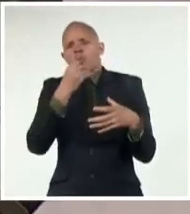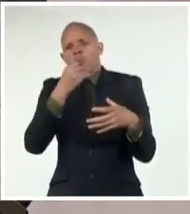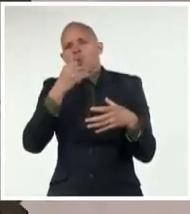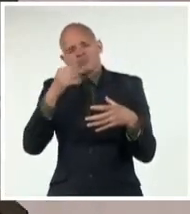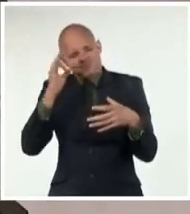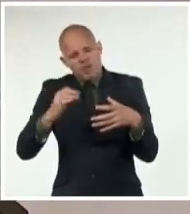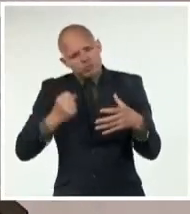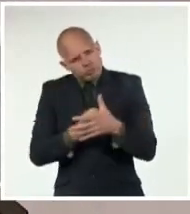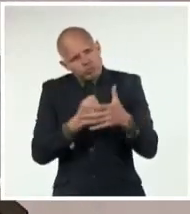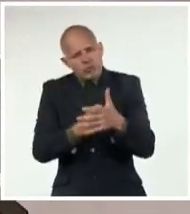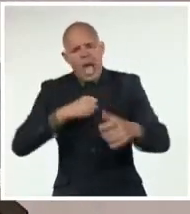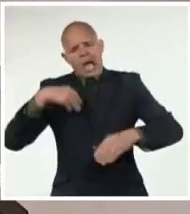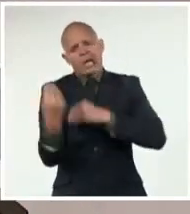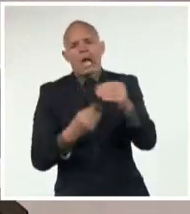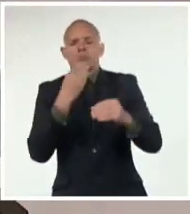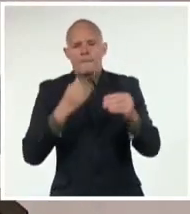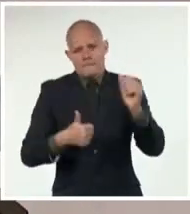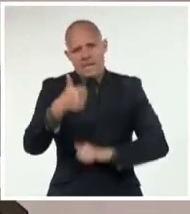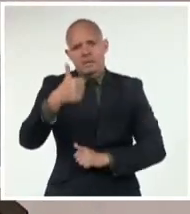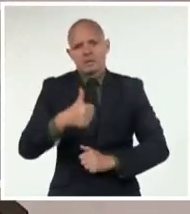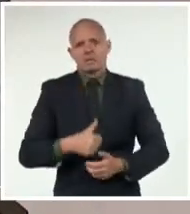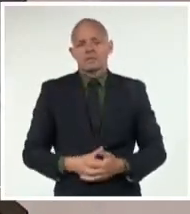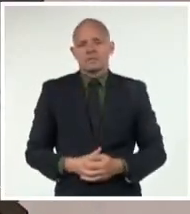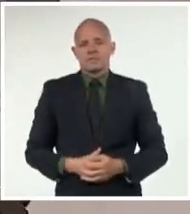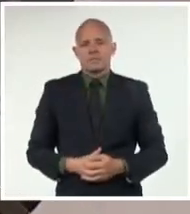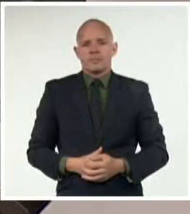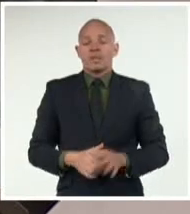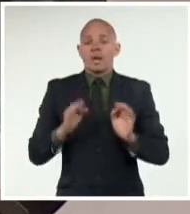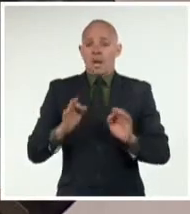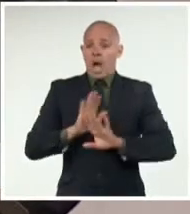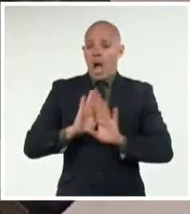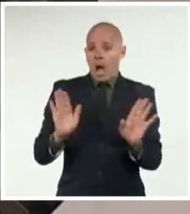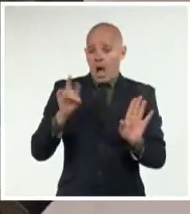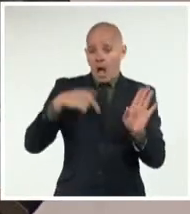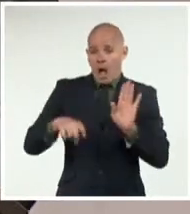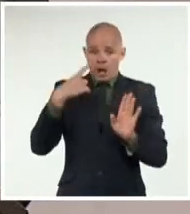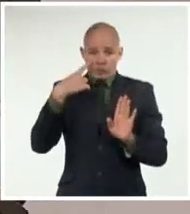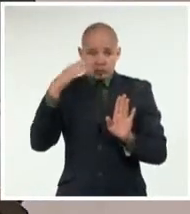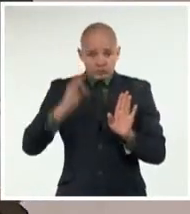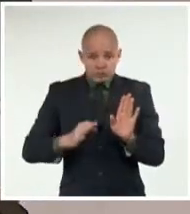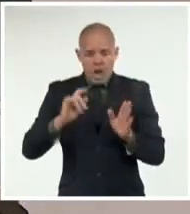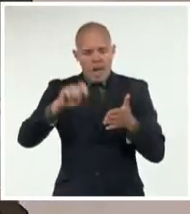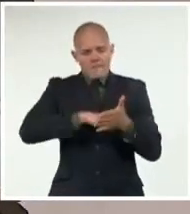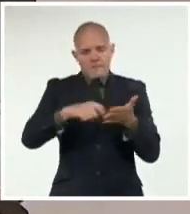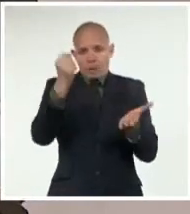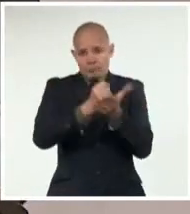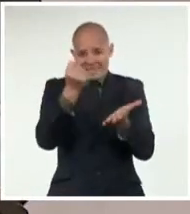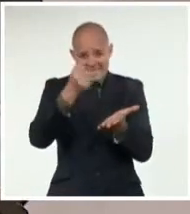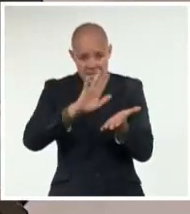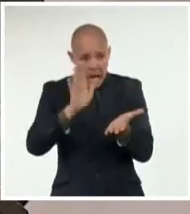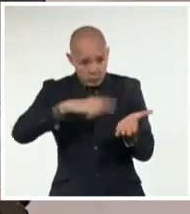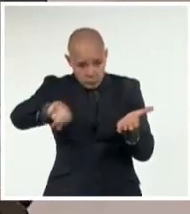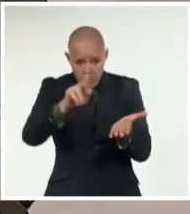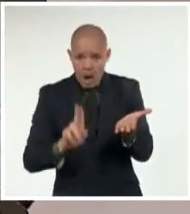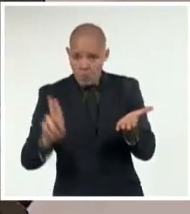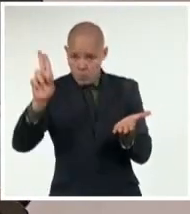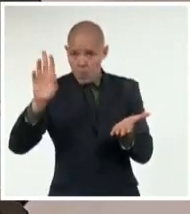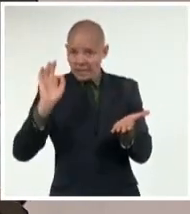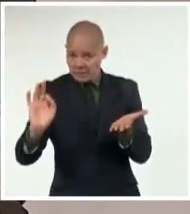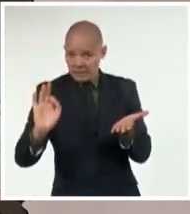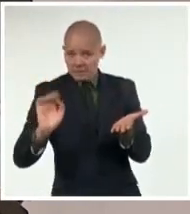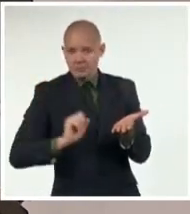transformación revolucionaria. La declaración y el plan de acción aprobados en este 22º